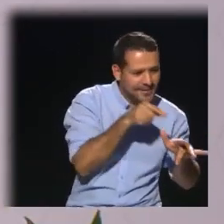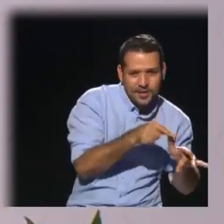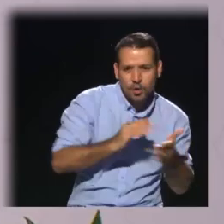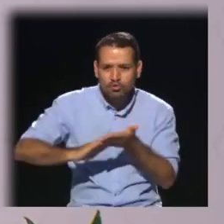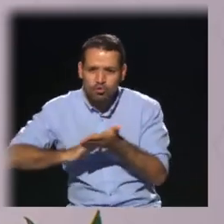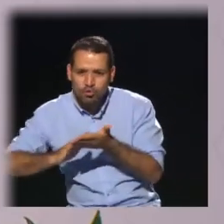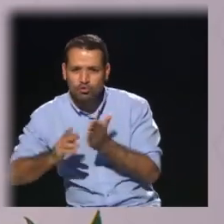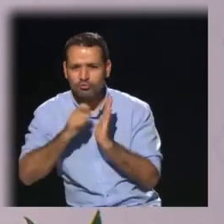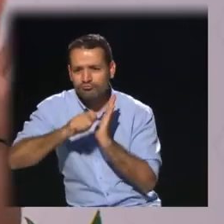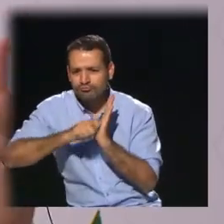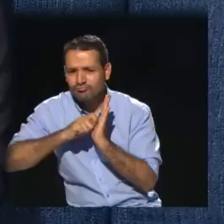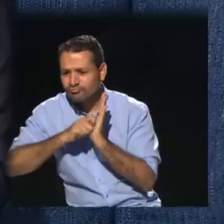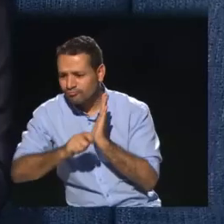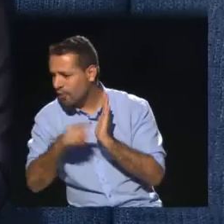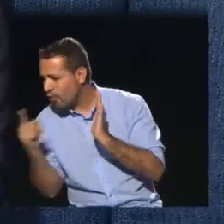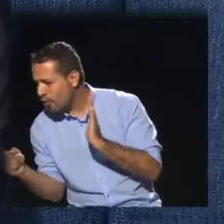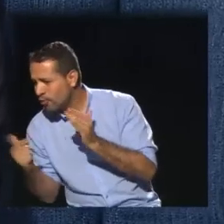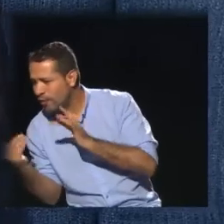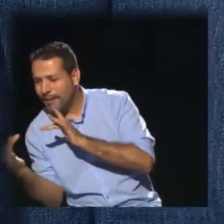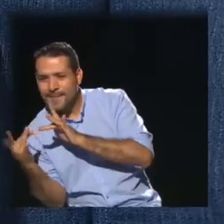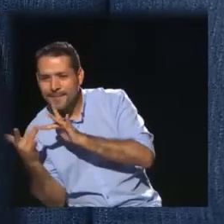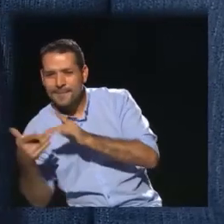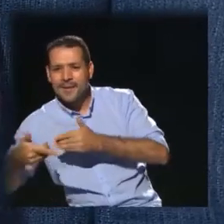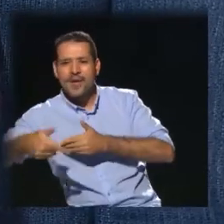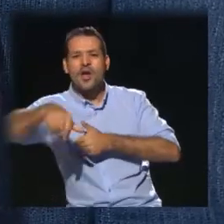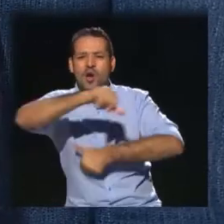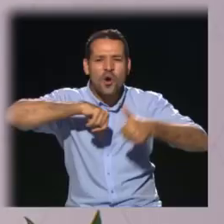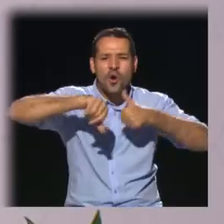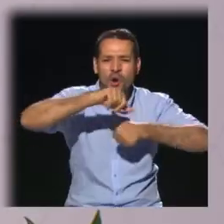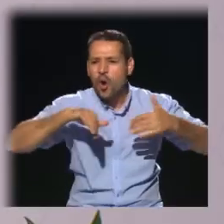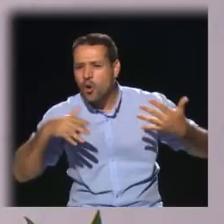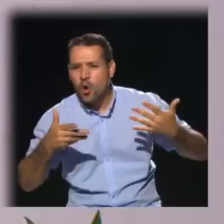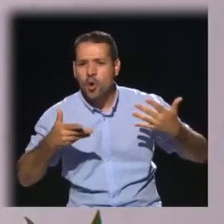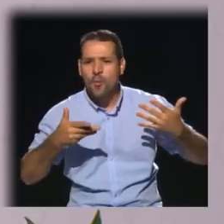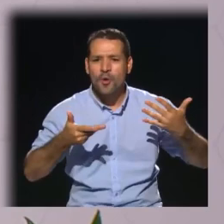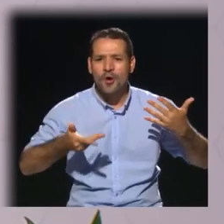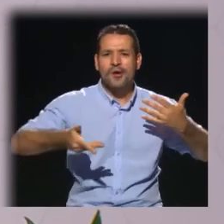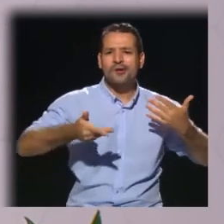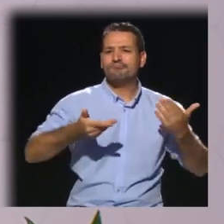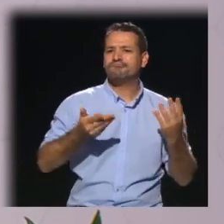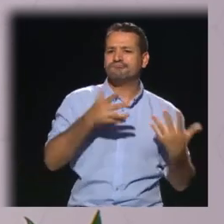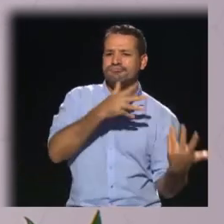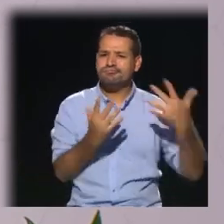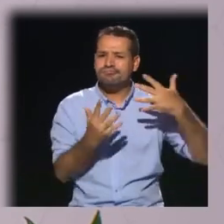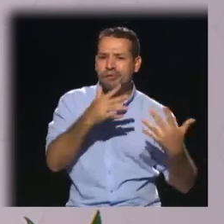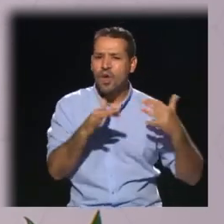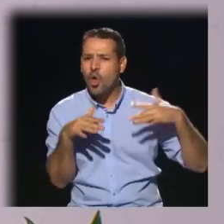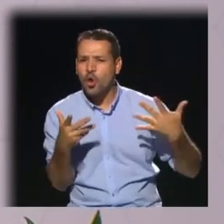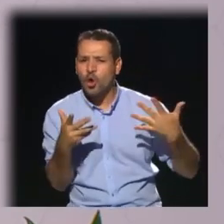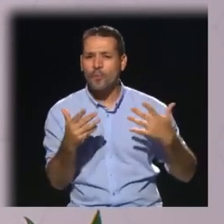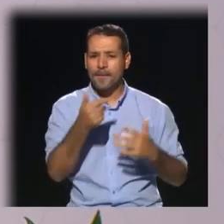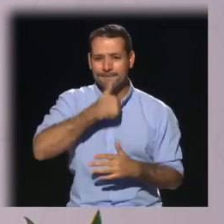guía manualmente o escrita, el otro está conectado. Entonces yo creo que hoy tenemos que valorar este trabajo y esta unión y por supuesto también